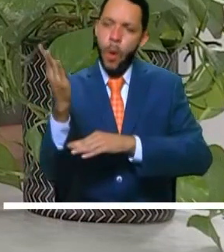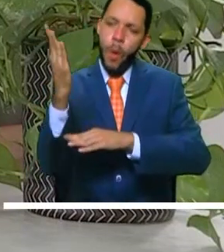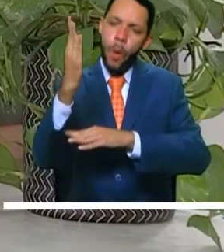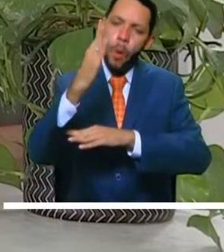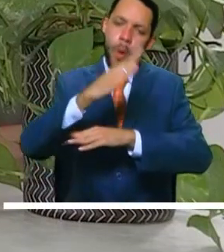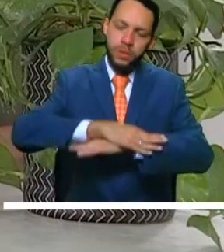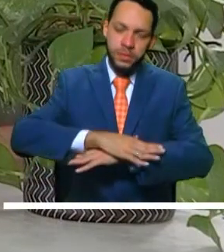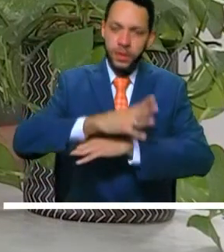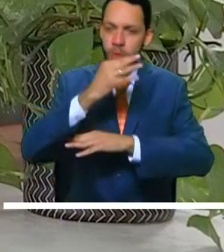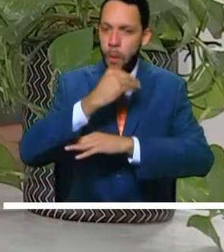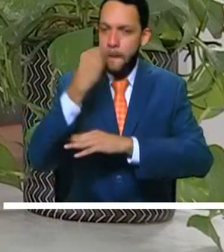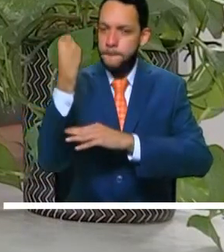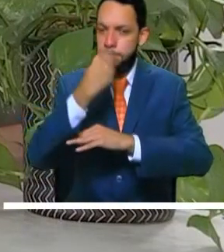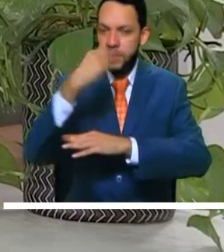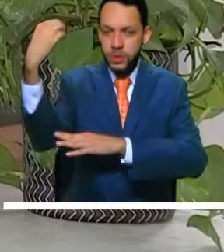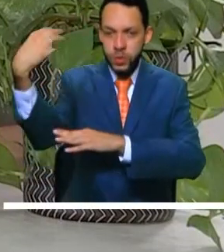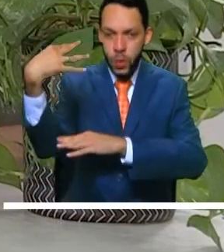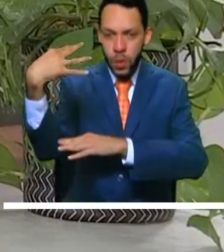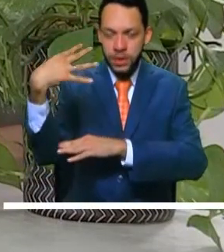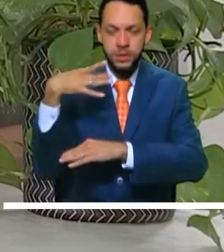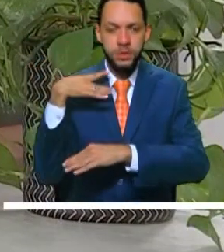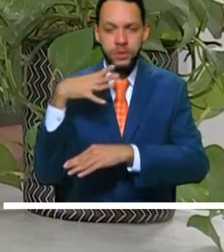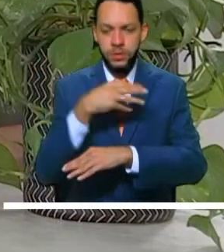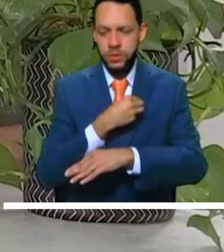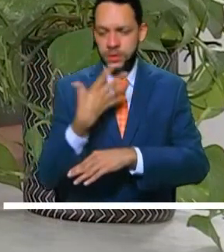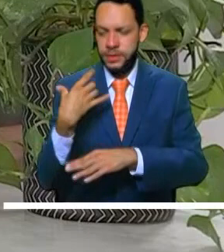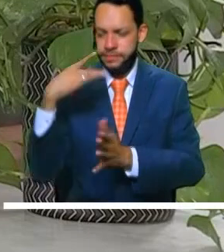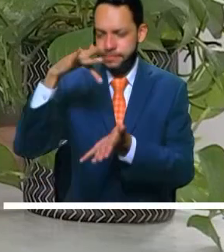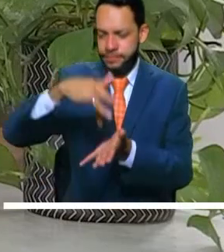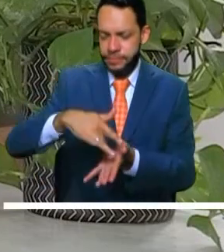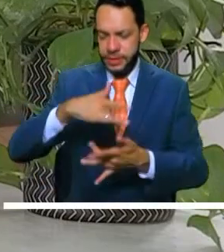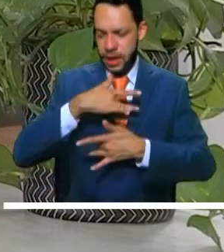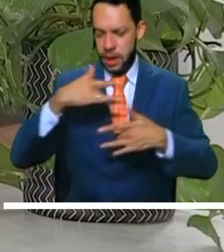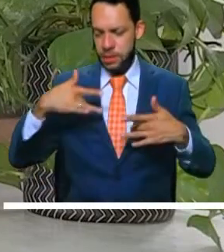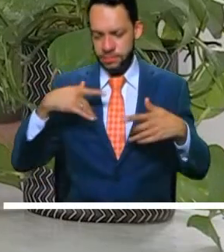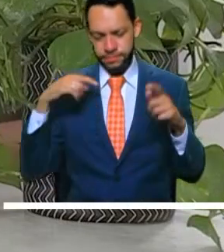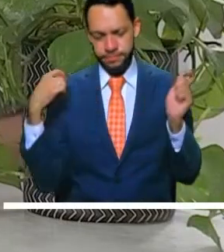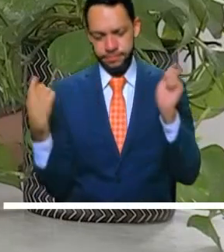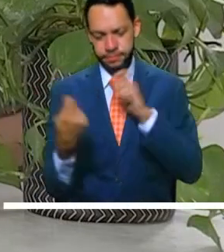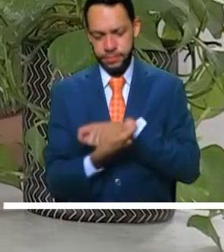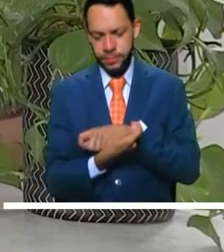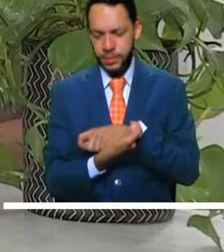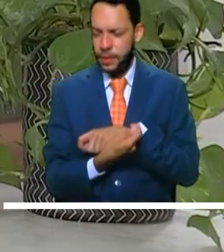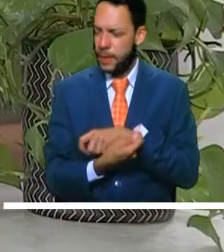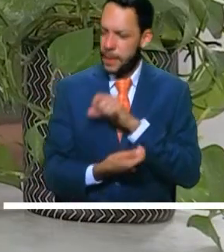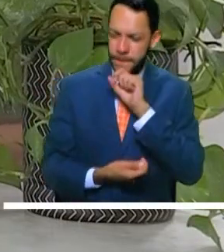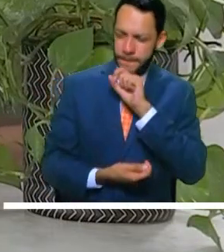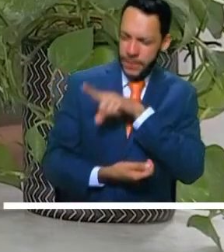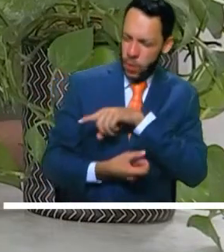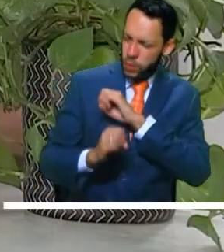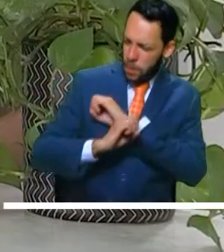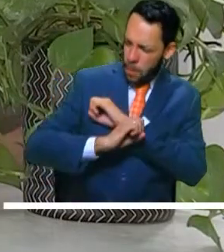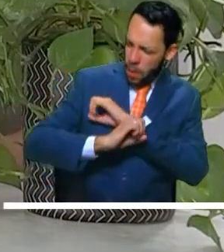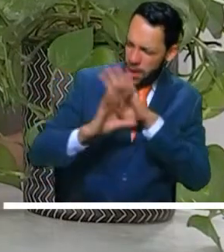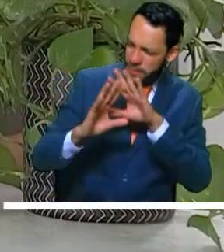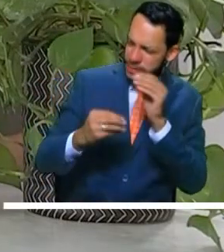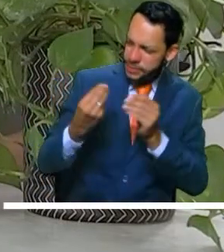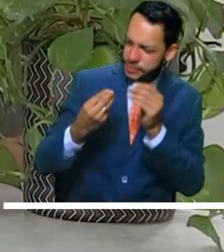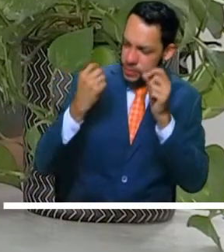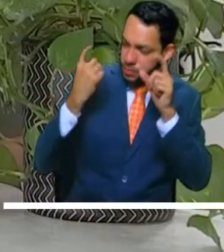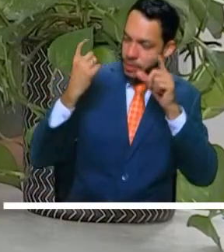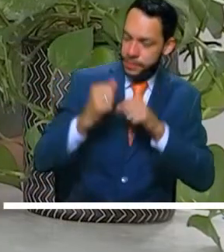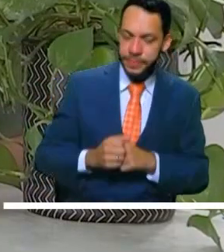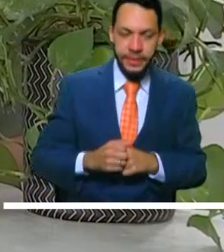para desintoxicar el cuerpo y sentirme mejor. Bueno, ¿cómo es tu horario? ¿Te levantas a qué horas? A las